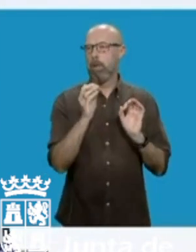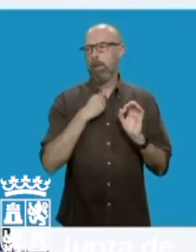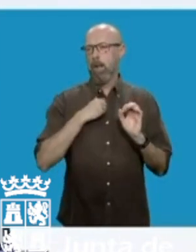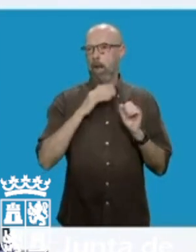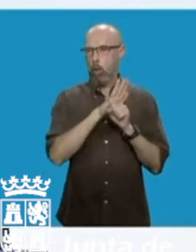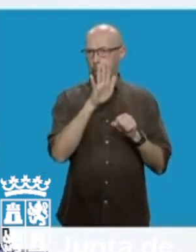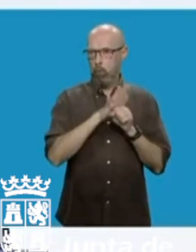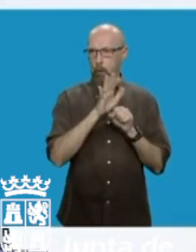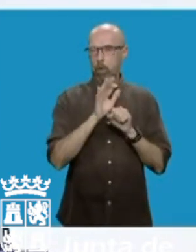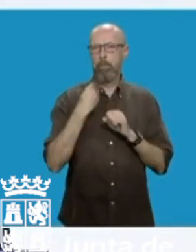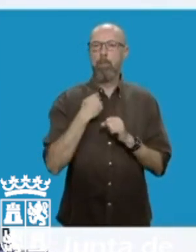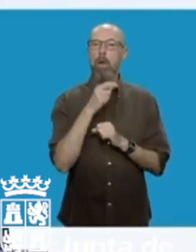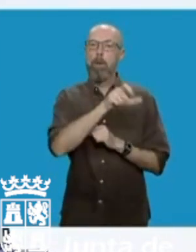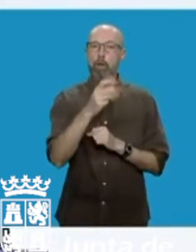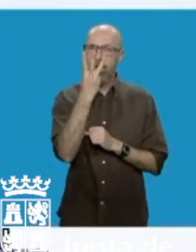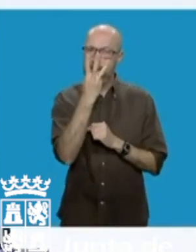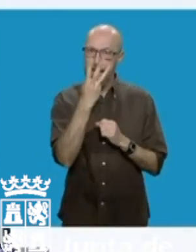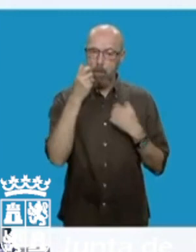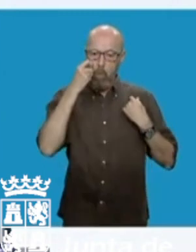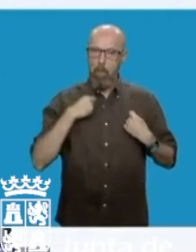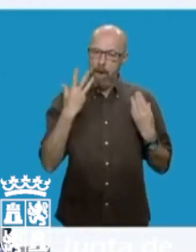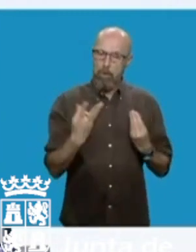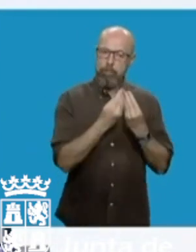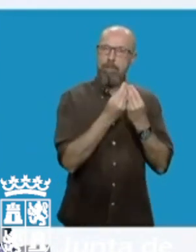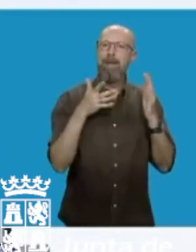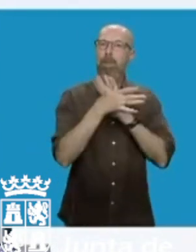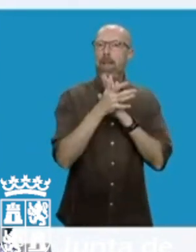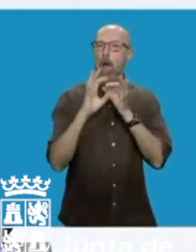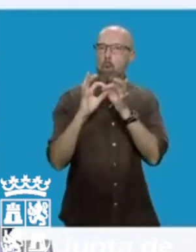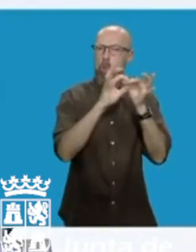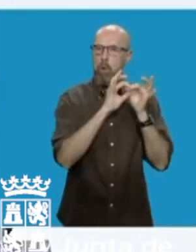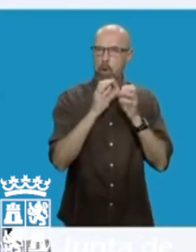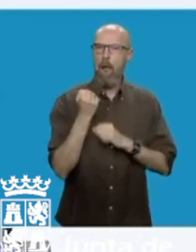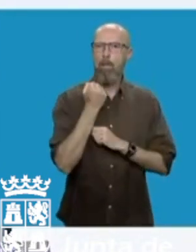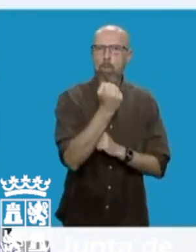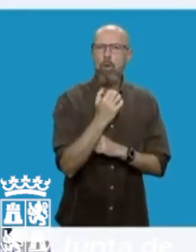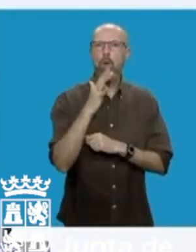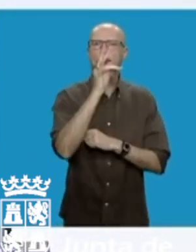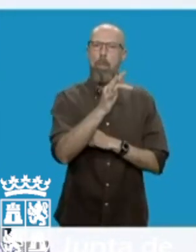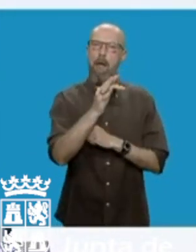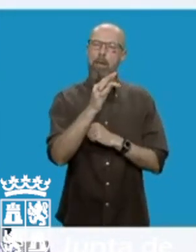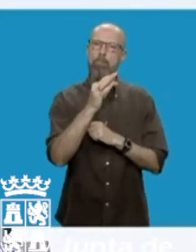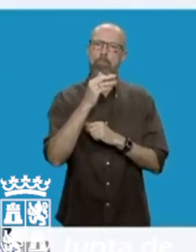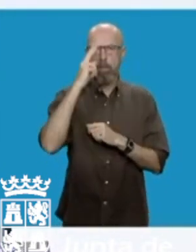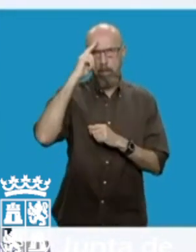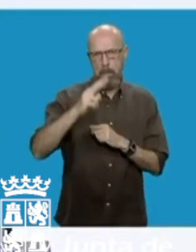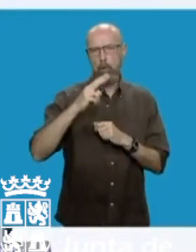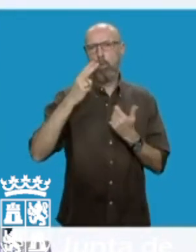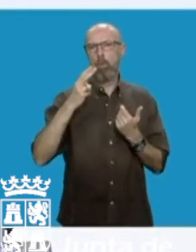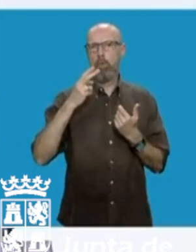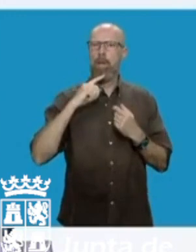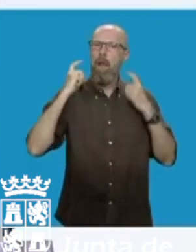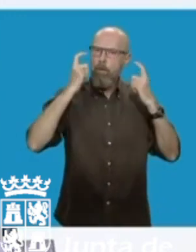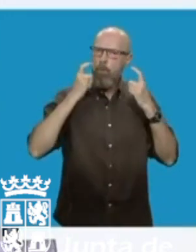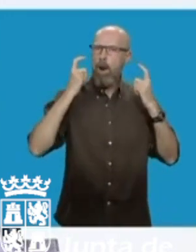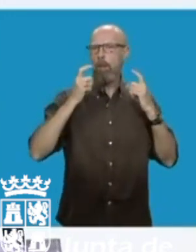de tres figuras humanas pretende sintetizar la unión, el apoyo, la tolerancia y el esfuerzo que caracteriza el deporte y